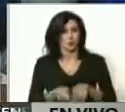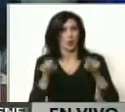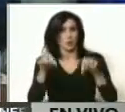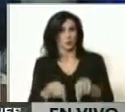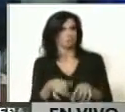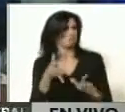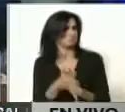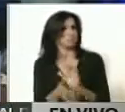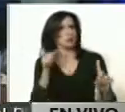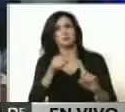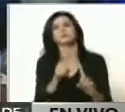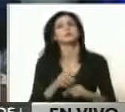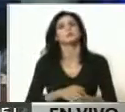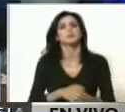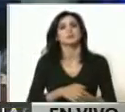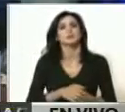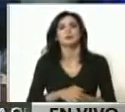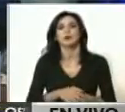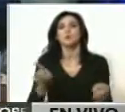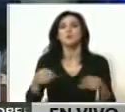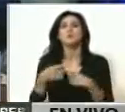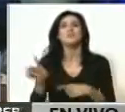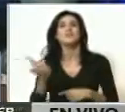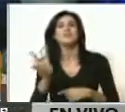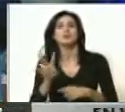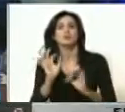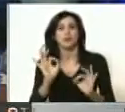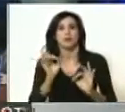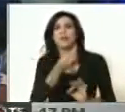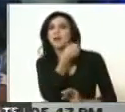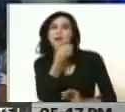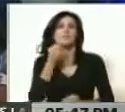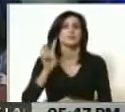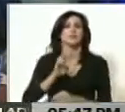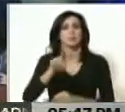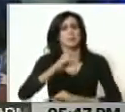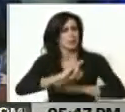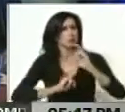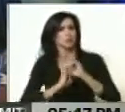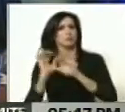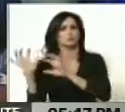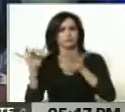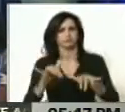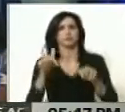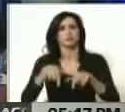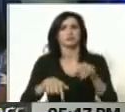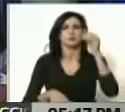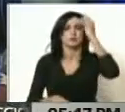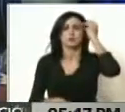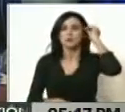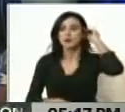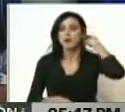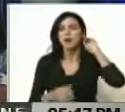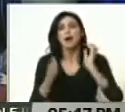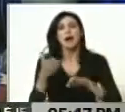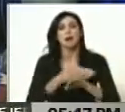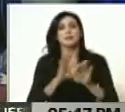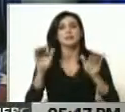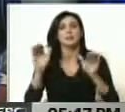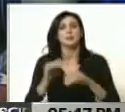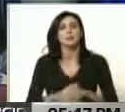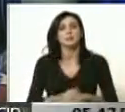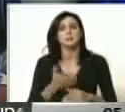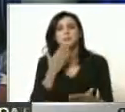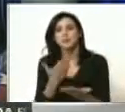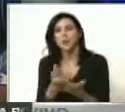buscará impulsar el talento nacional y también veremos talento internacional en nuestro país. Pero para despedir este contacto vamos a pedirle